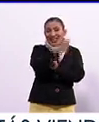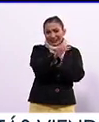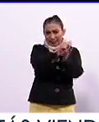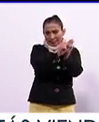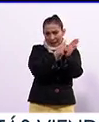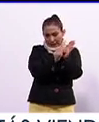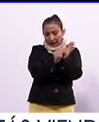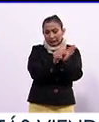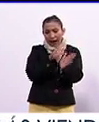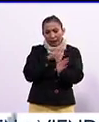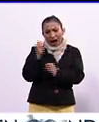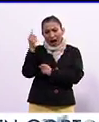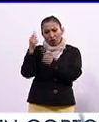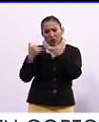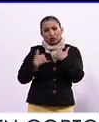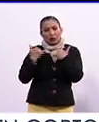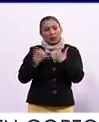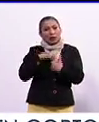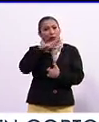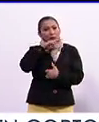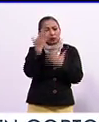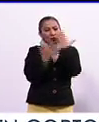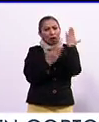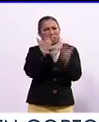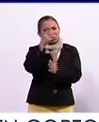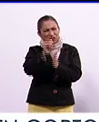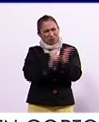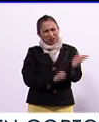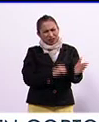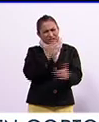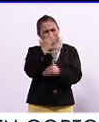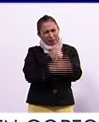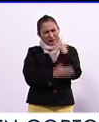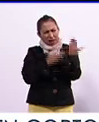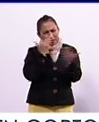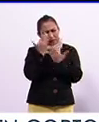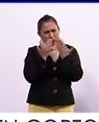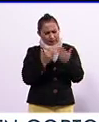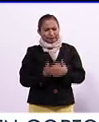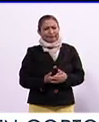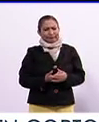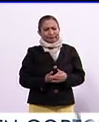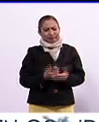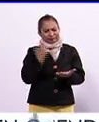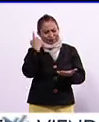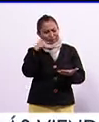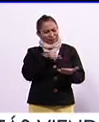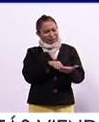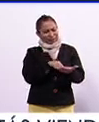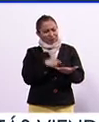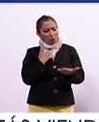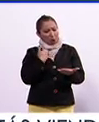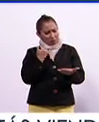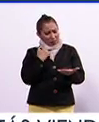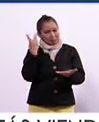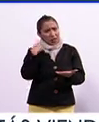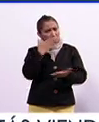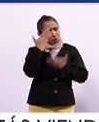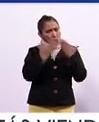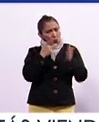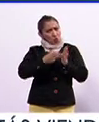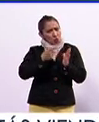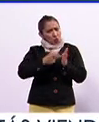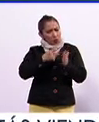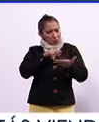semestres, había muchachos que lo hacían en 8 semestres. Bueno, pues dice uno, oiga, pues este muchacho sí vino a estudiar,